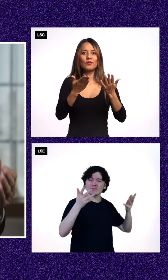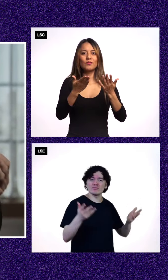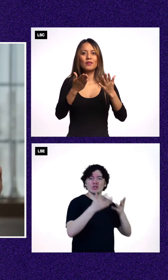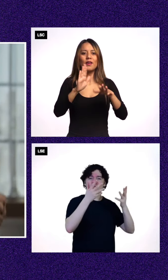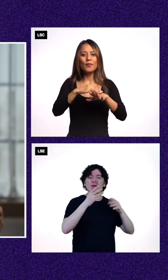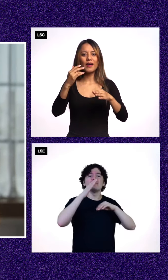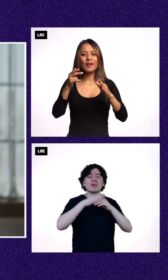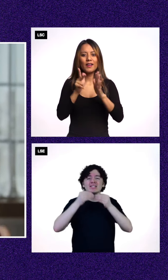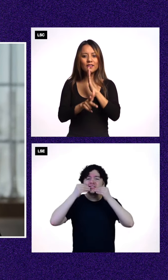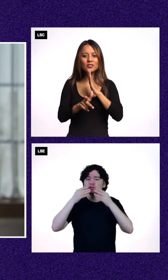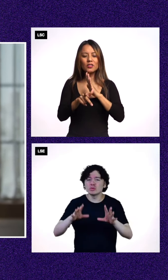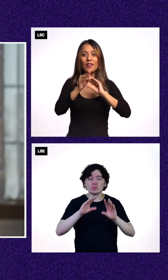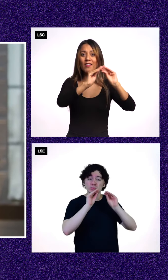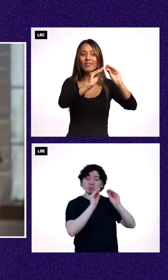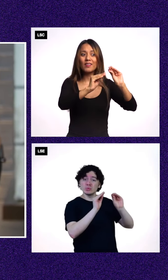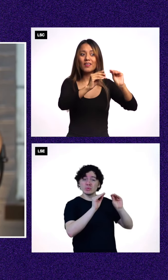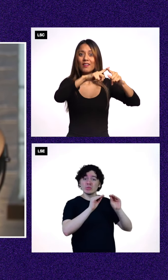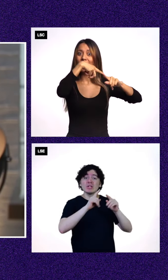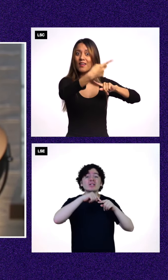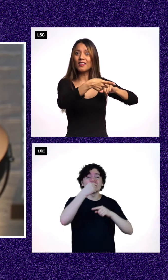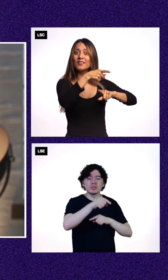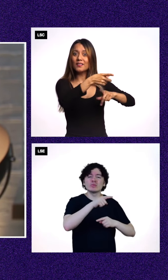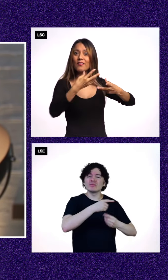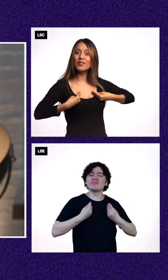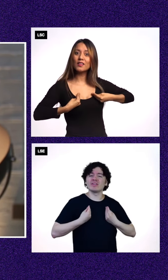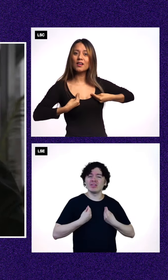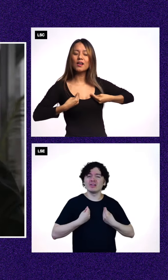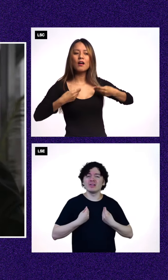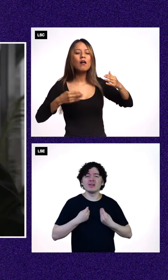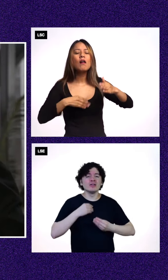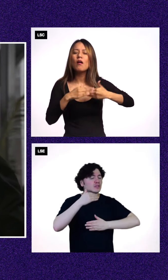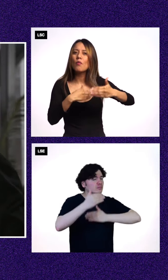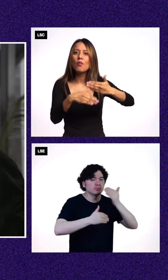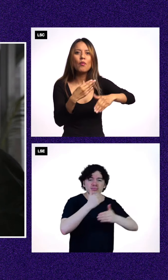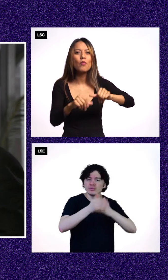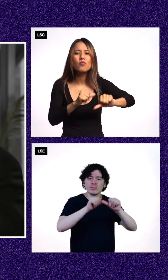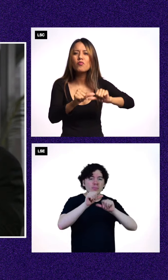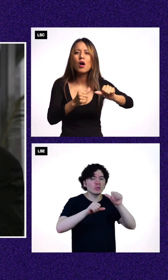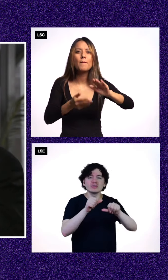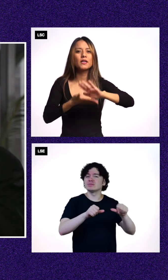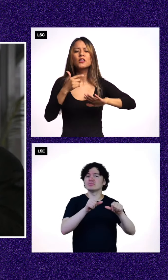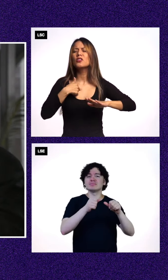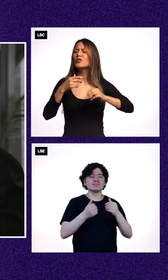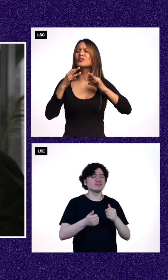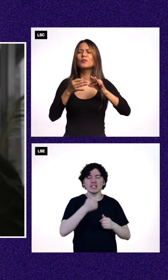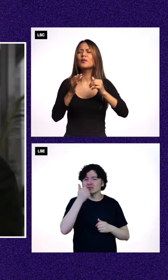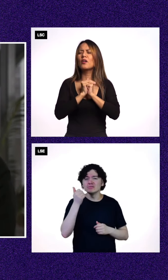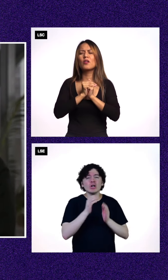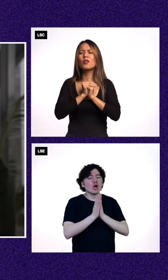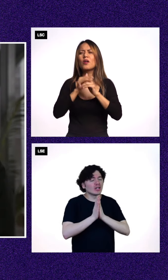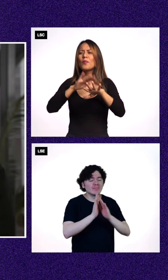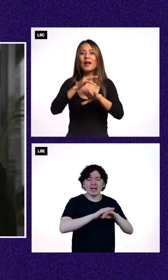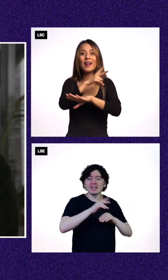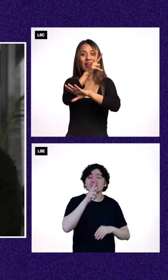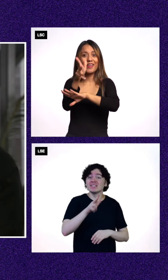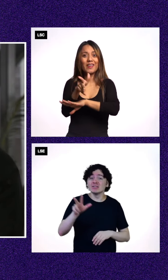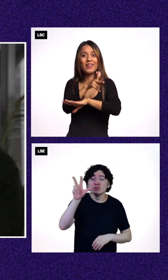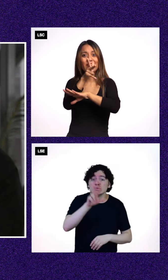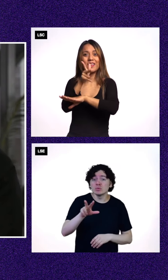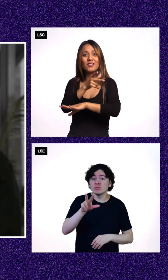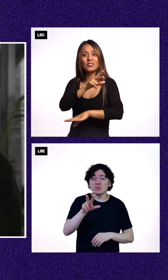sus vidas. Siempre, ¿sabes? Yo siempre oro que Hillsong tenga un ambiente en el que muchas